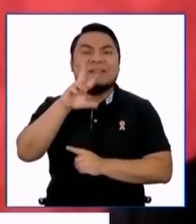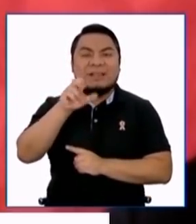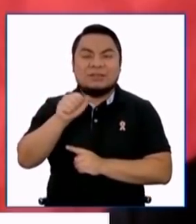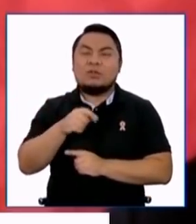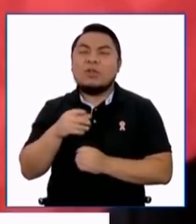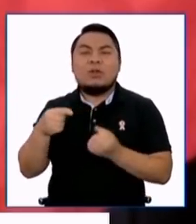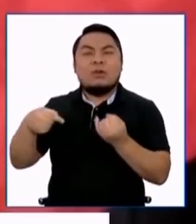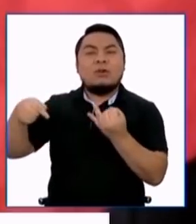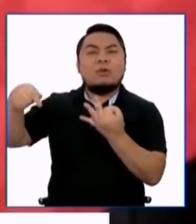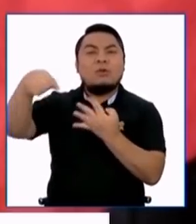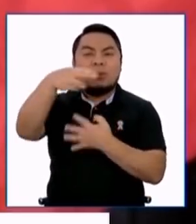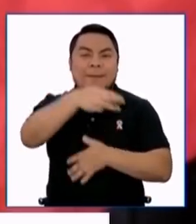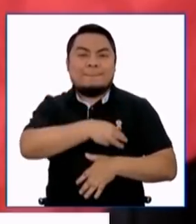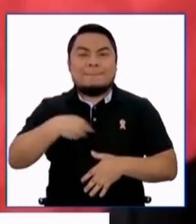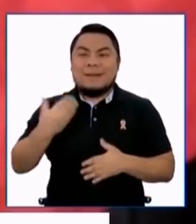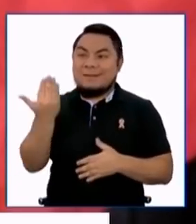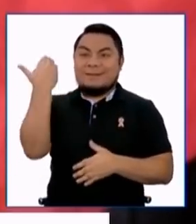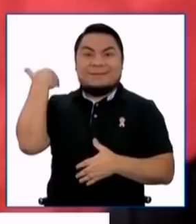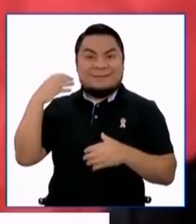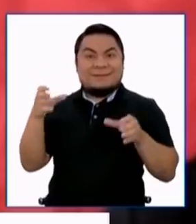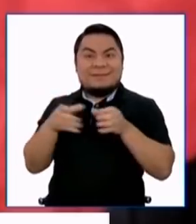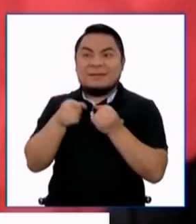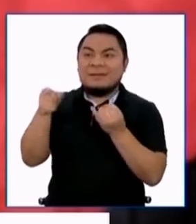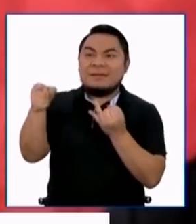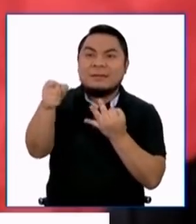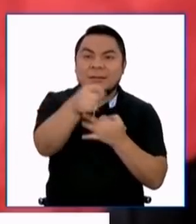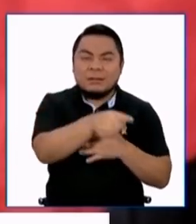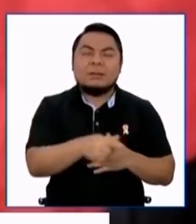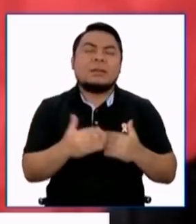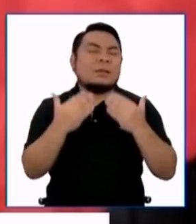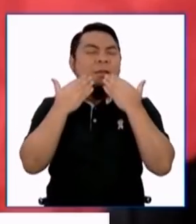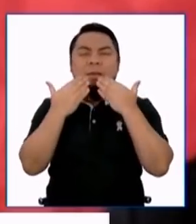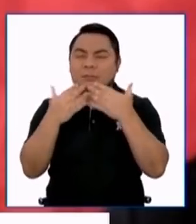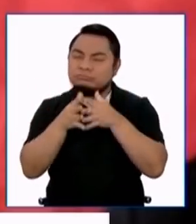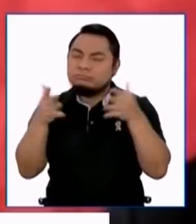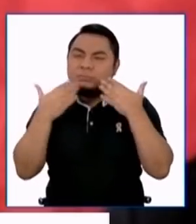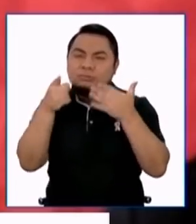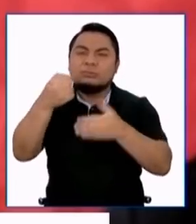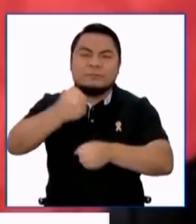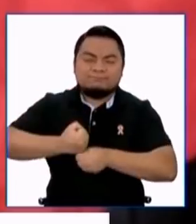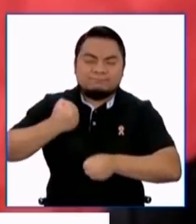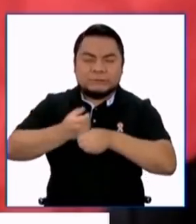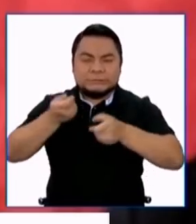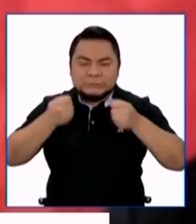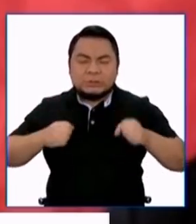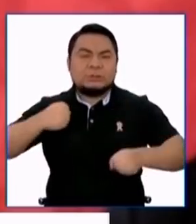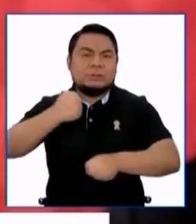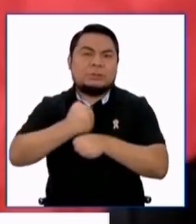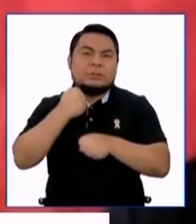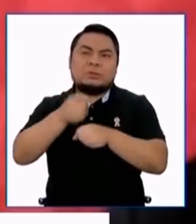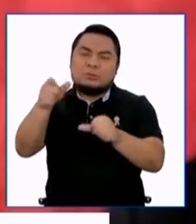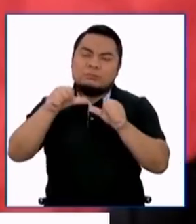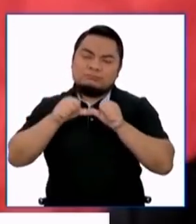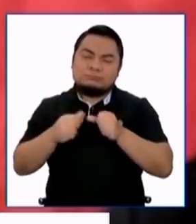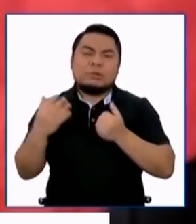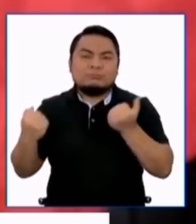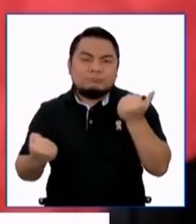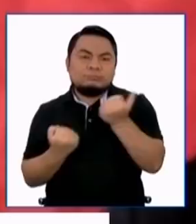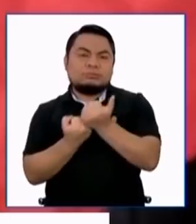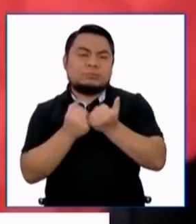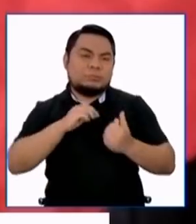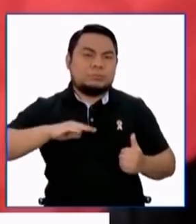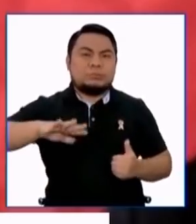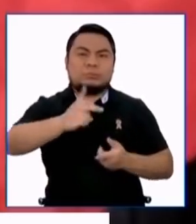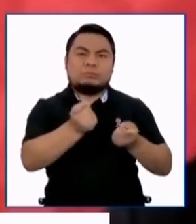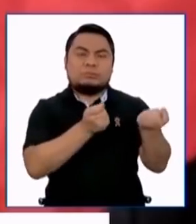los ministros del gabinete anterior por su esfuerzo, su trabajo y su contribución al